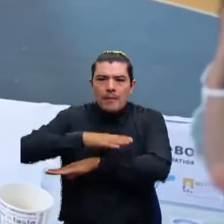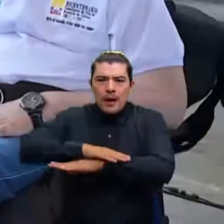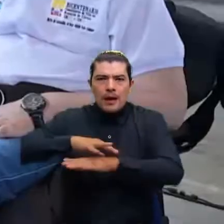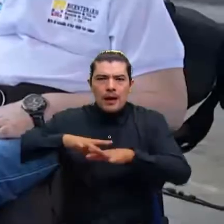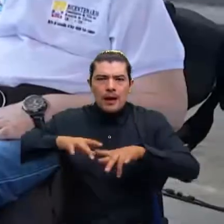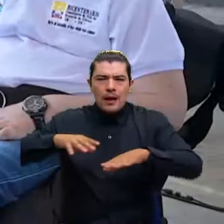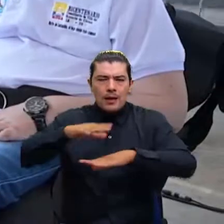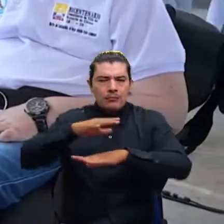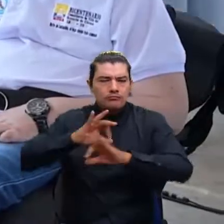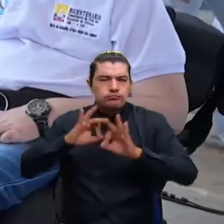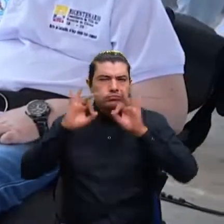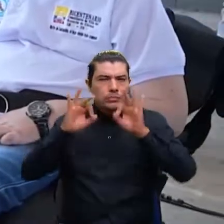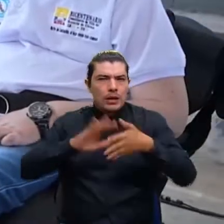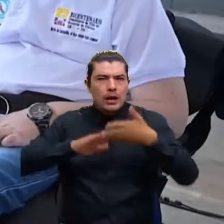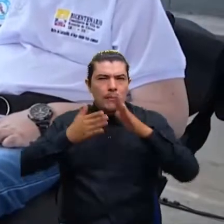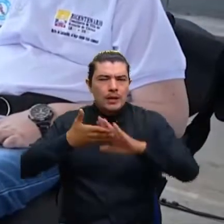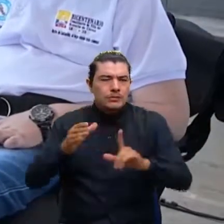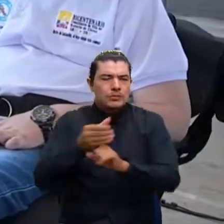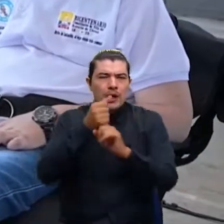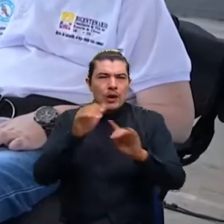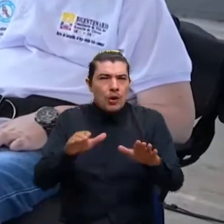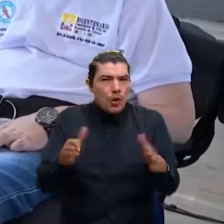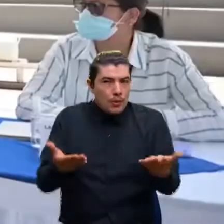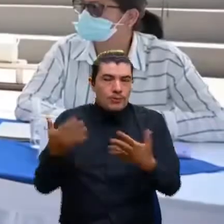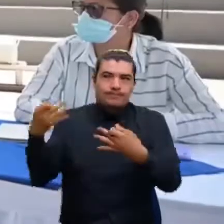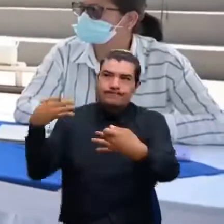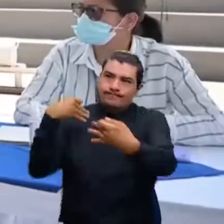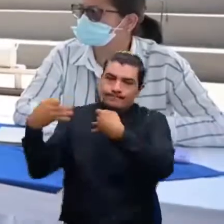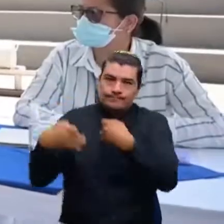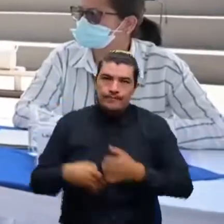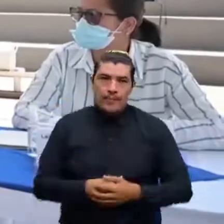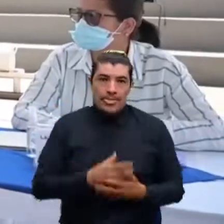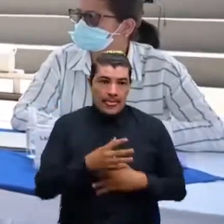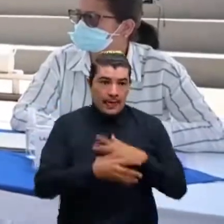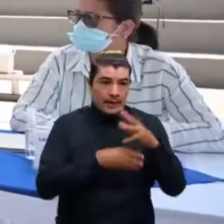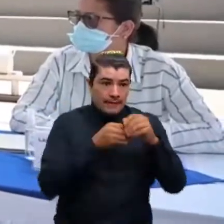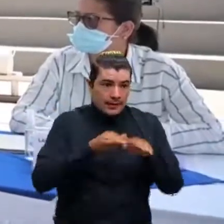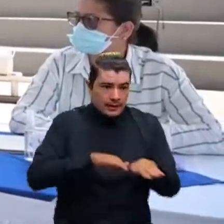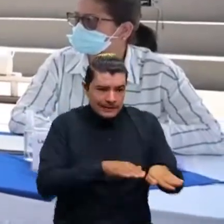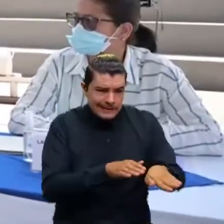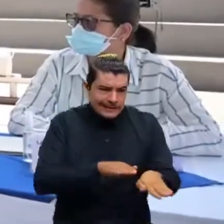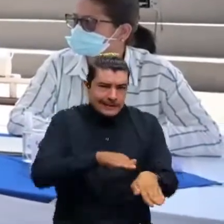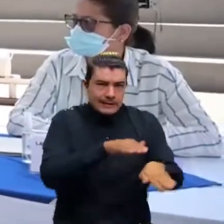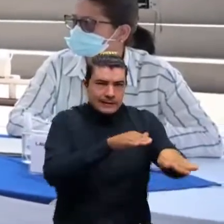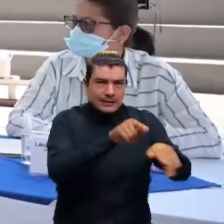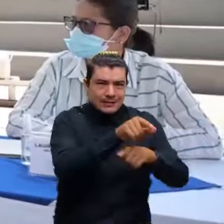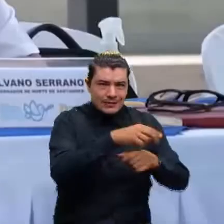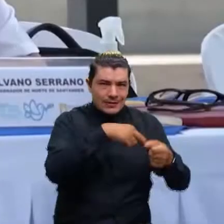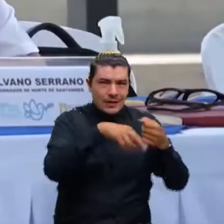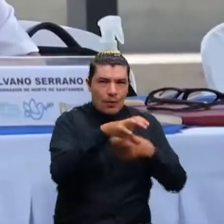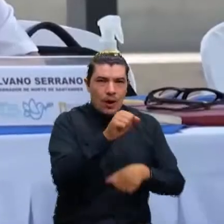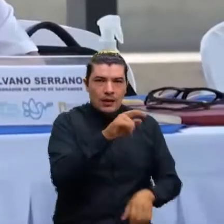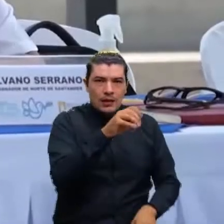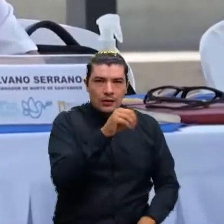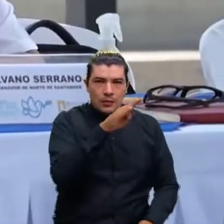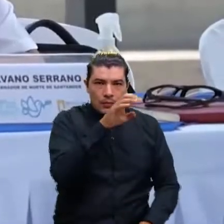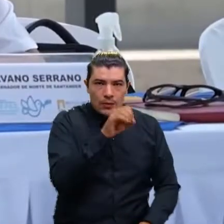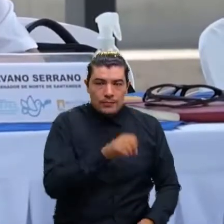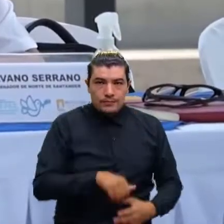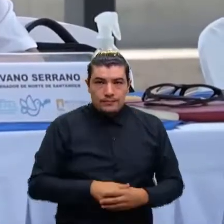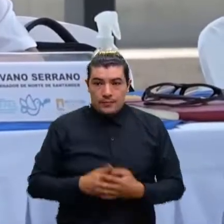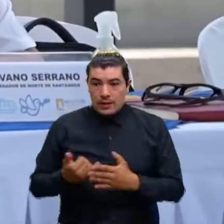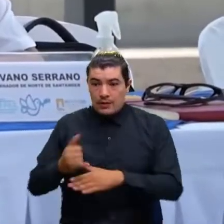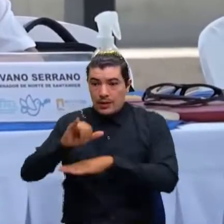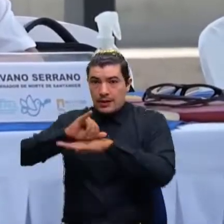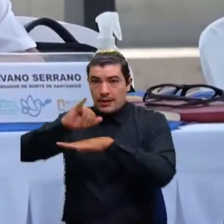la caravana por la región del Catatumbo, que será organizado por los integrantes del Consejo Departamental de Paz. El llamado de la Iglesia es